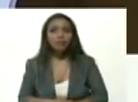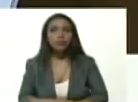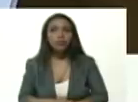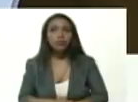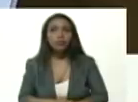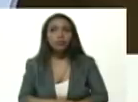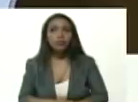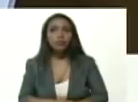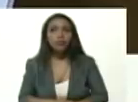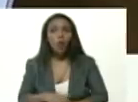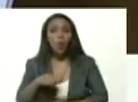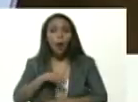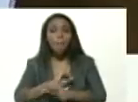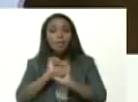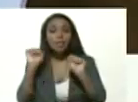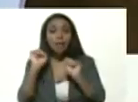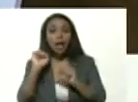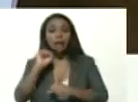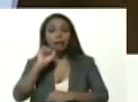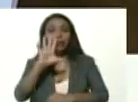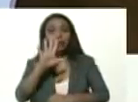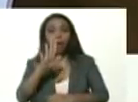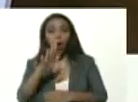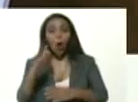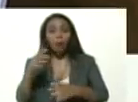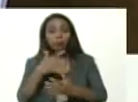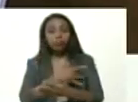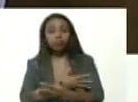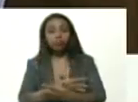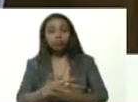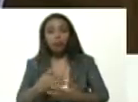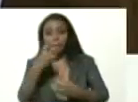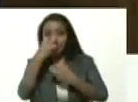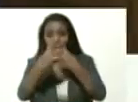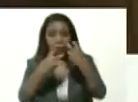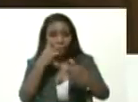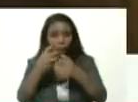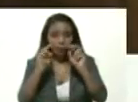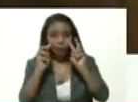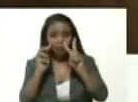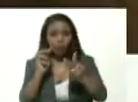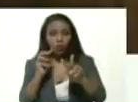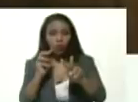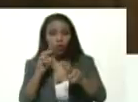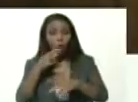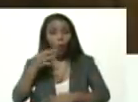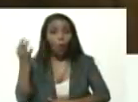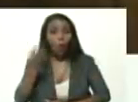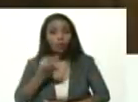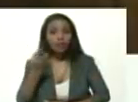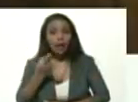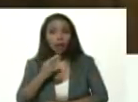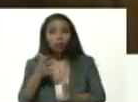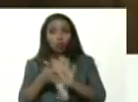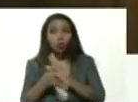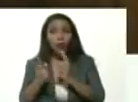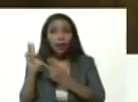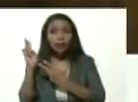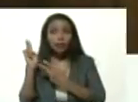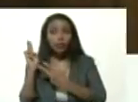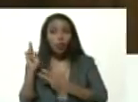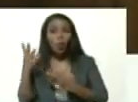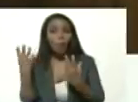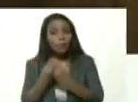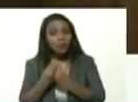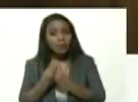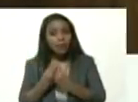Hoy en la mañana tenía más de 5 millones de visitas, en donde salió originalmente. Compañera Gabriela, para